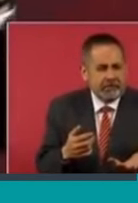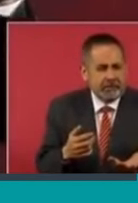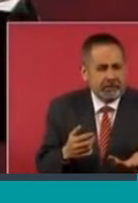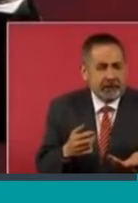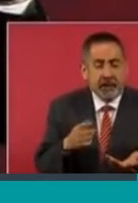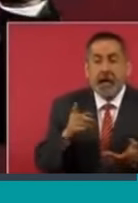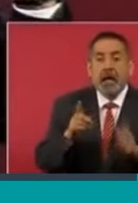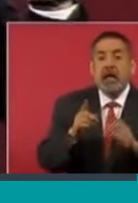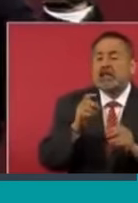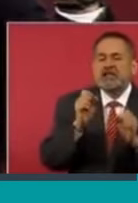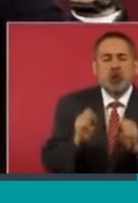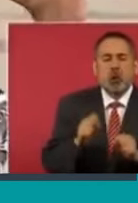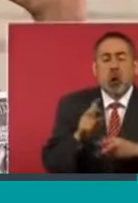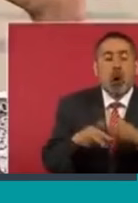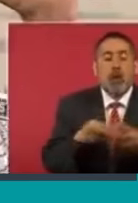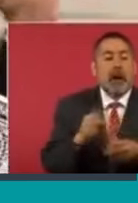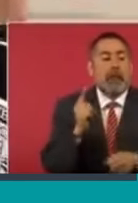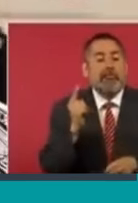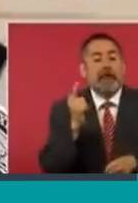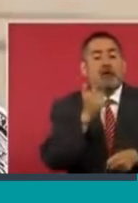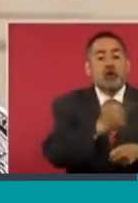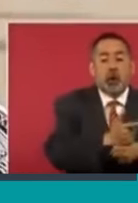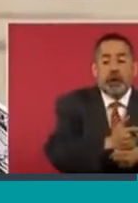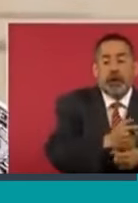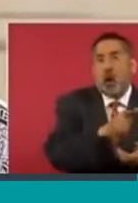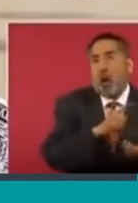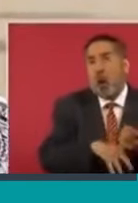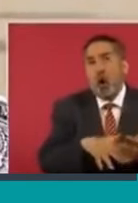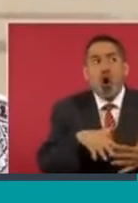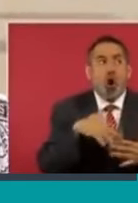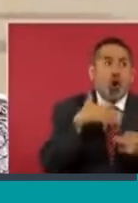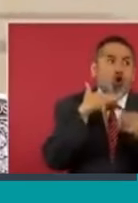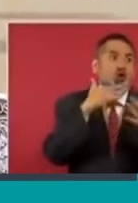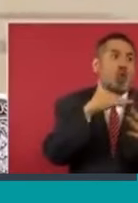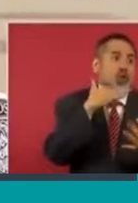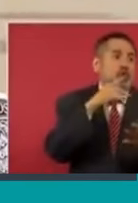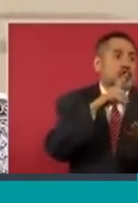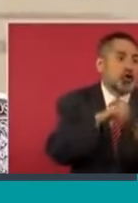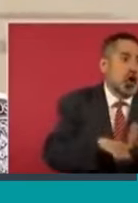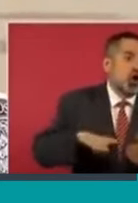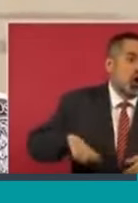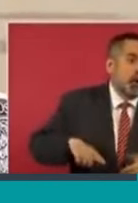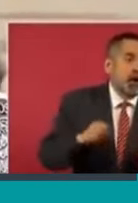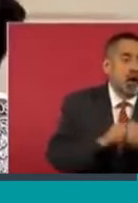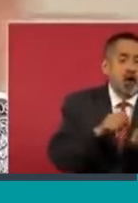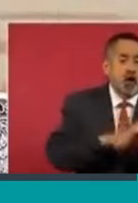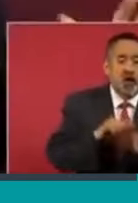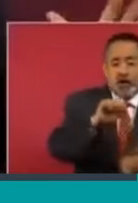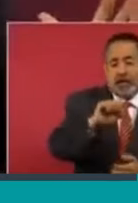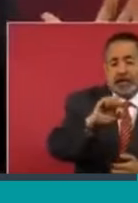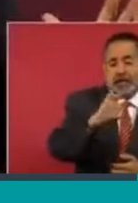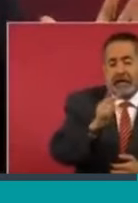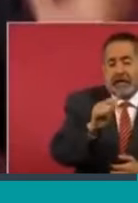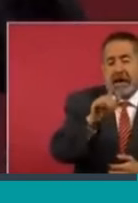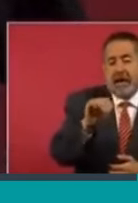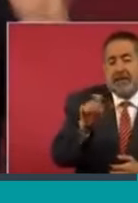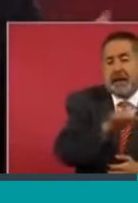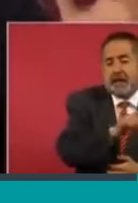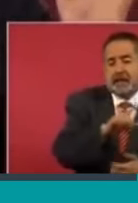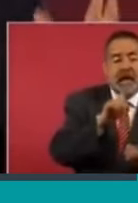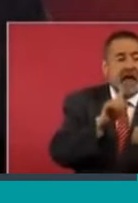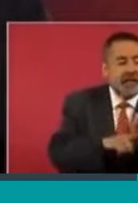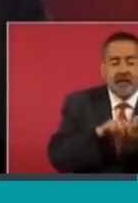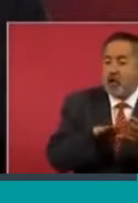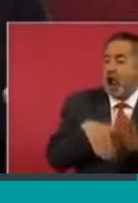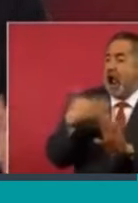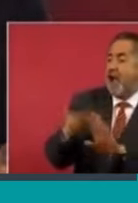a descubrir la gran corrupción en el gobierno que tiene que ver con Segalmex y que va a